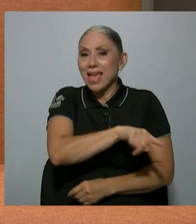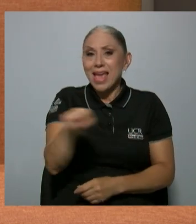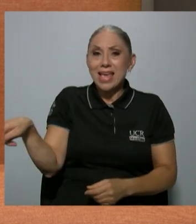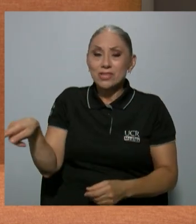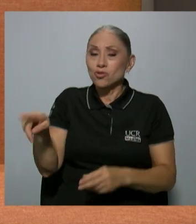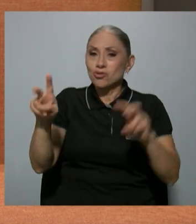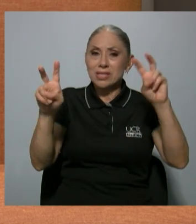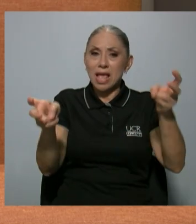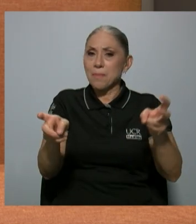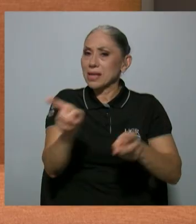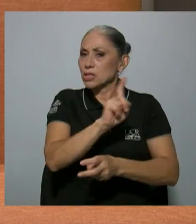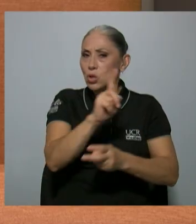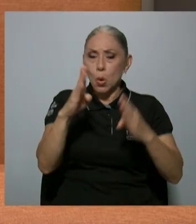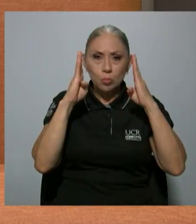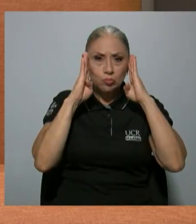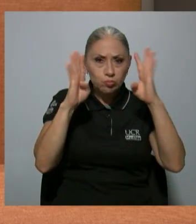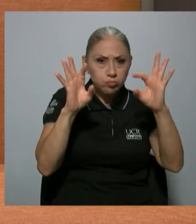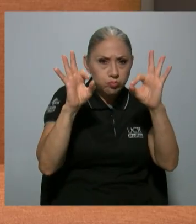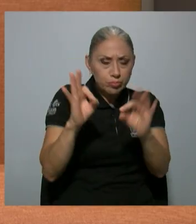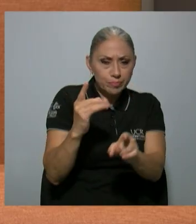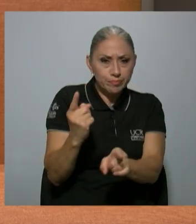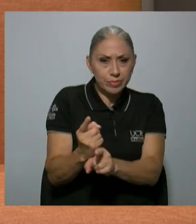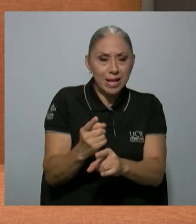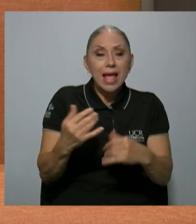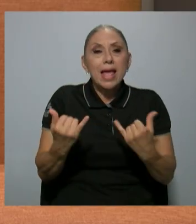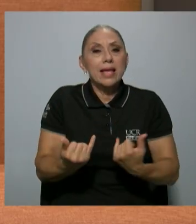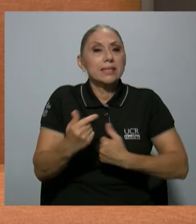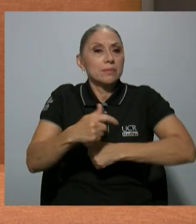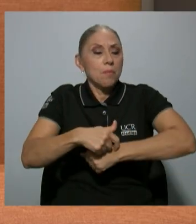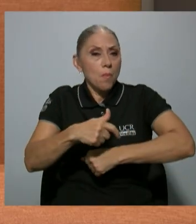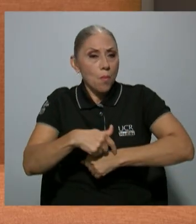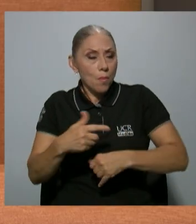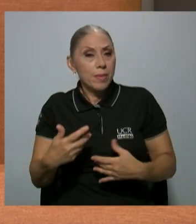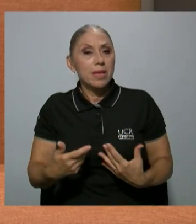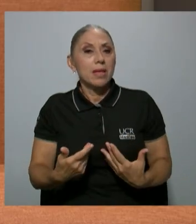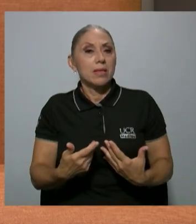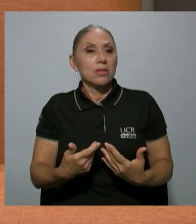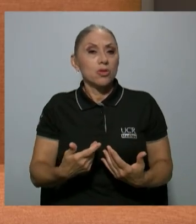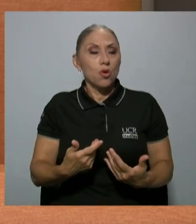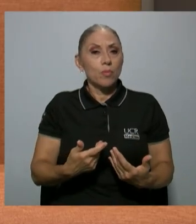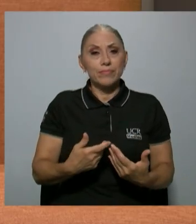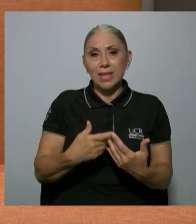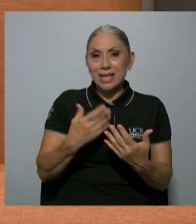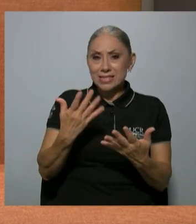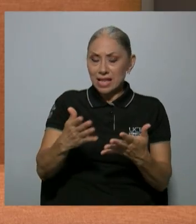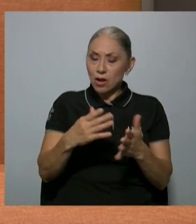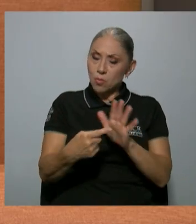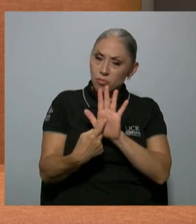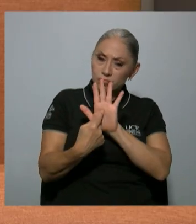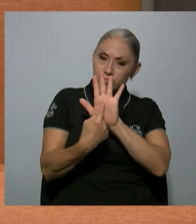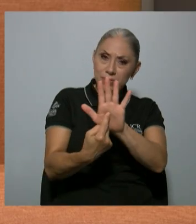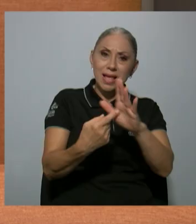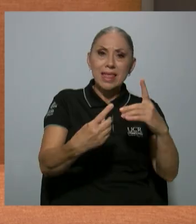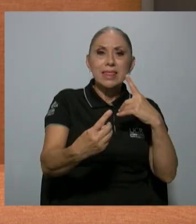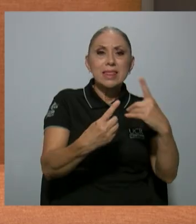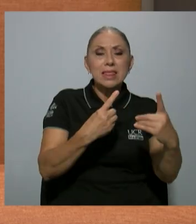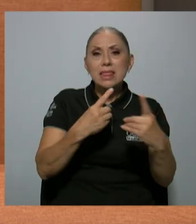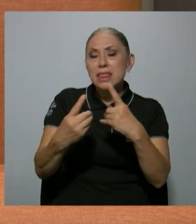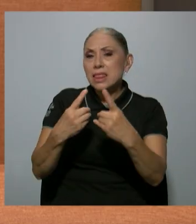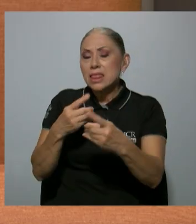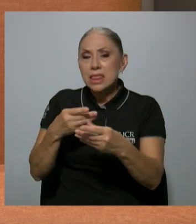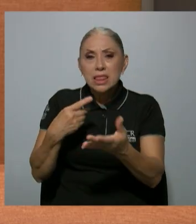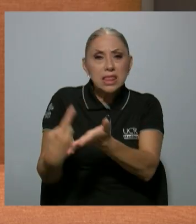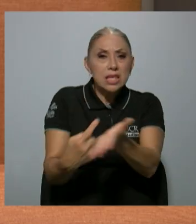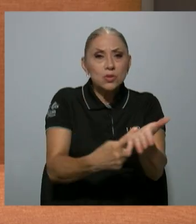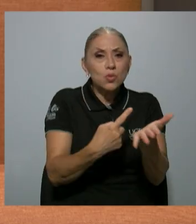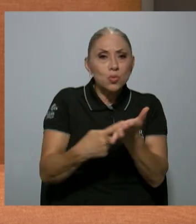adecuada atención y que en este momento están guiando una discusión y una transformación a nivel global y